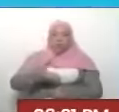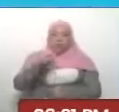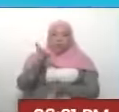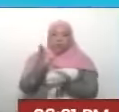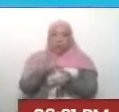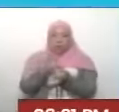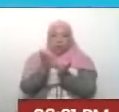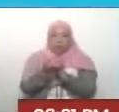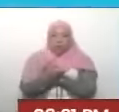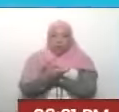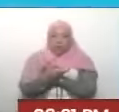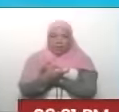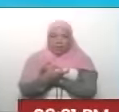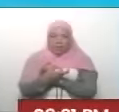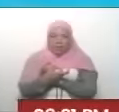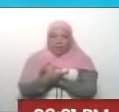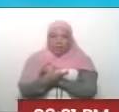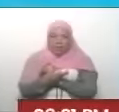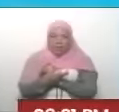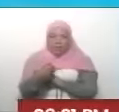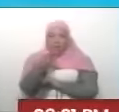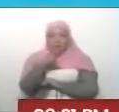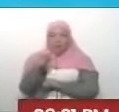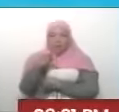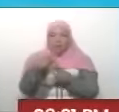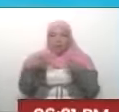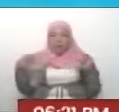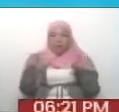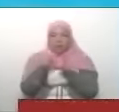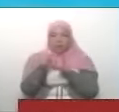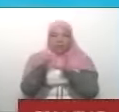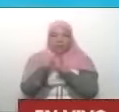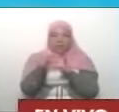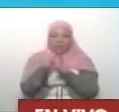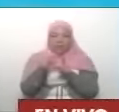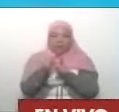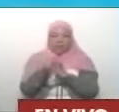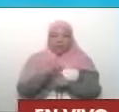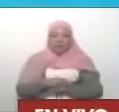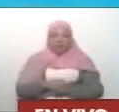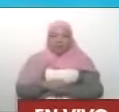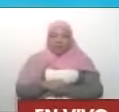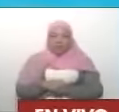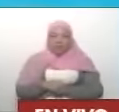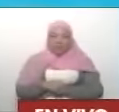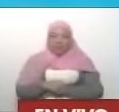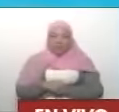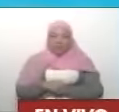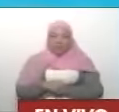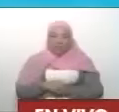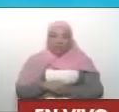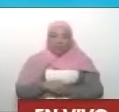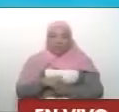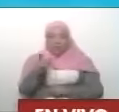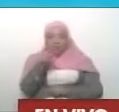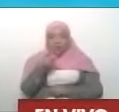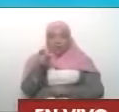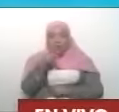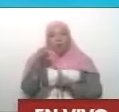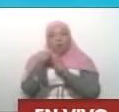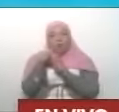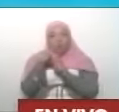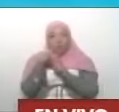Geografía. Estaba Mira. Buscando una frase, pasa es que... Estaba buscando una sí, frase. Estaba buscando una frase, la puedo decir si quiere. Claro. Es una